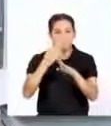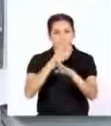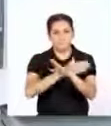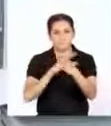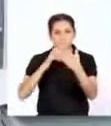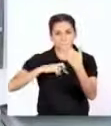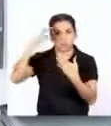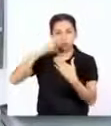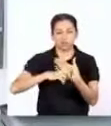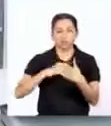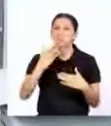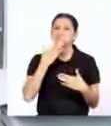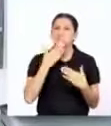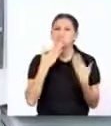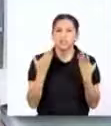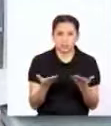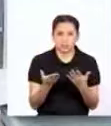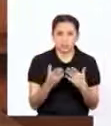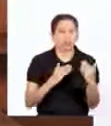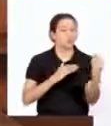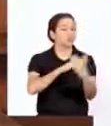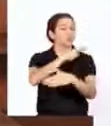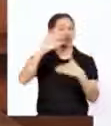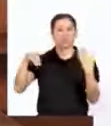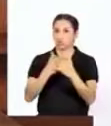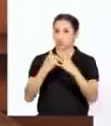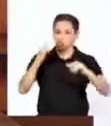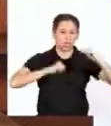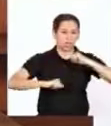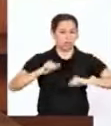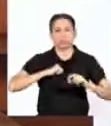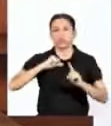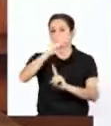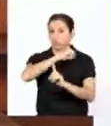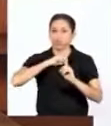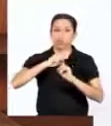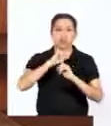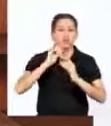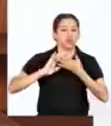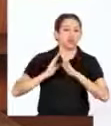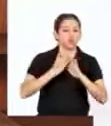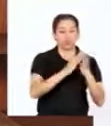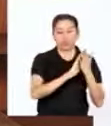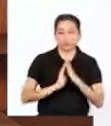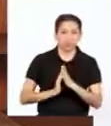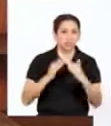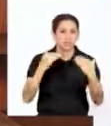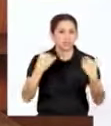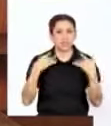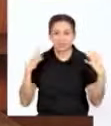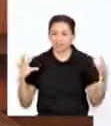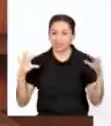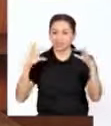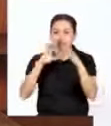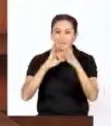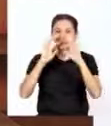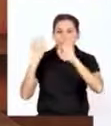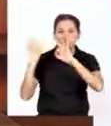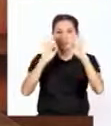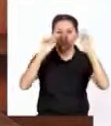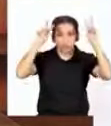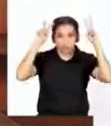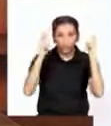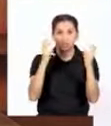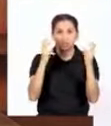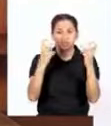proyecto. ¿Y quiénes pueden ser? Son todos los actores sociales de la comunidad que tengan relación con